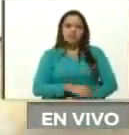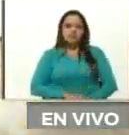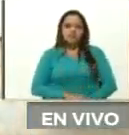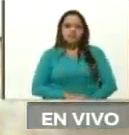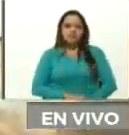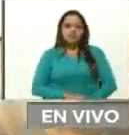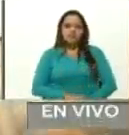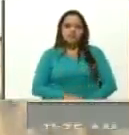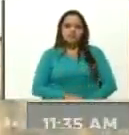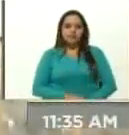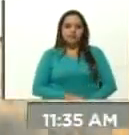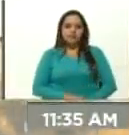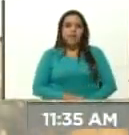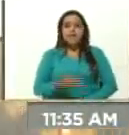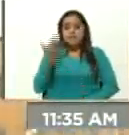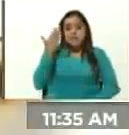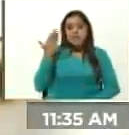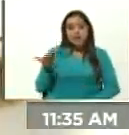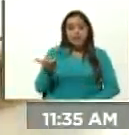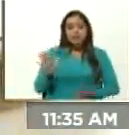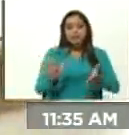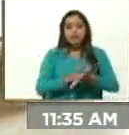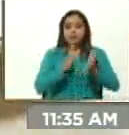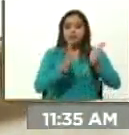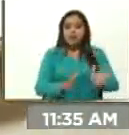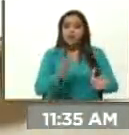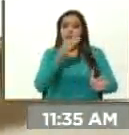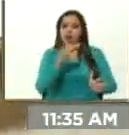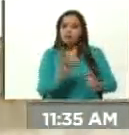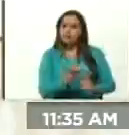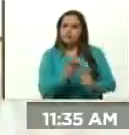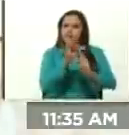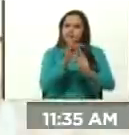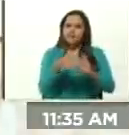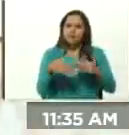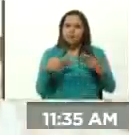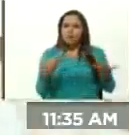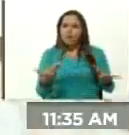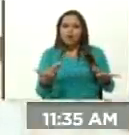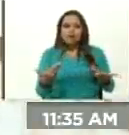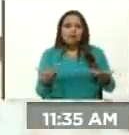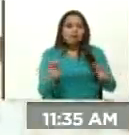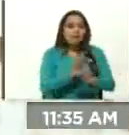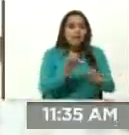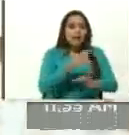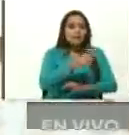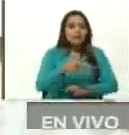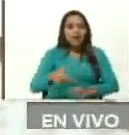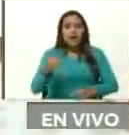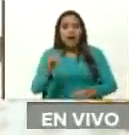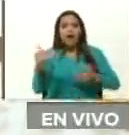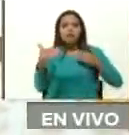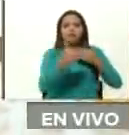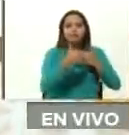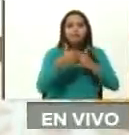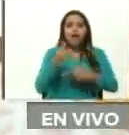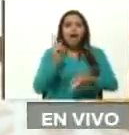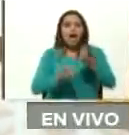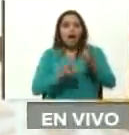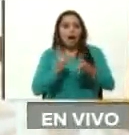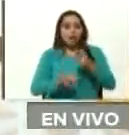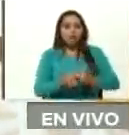pesar que en esta fase no se ha identificado a ningún sospechoso al que se le pueda formular